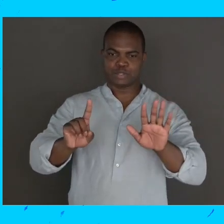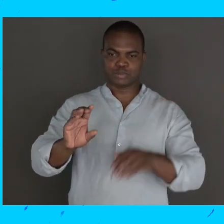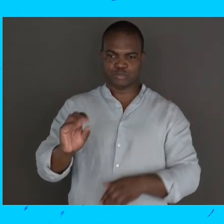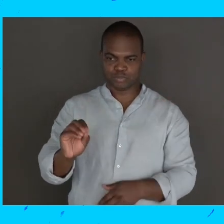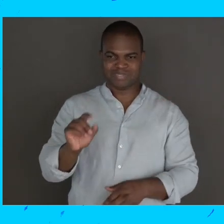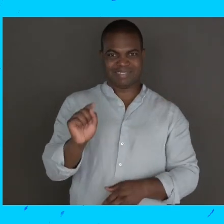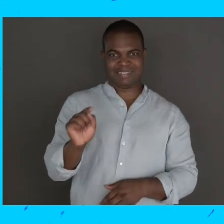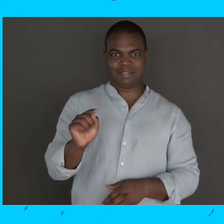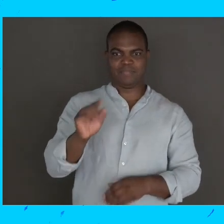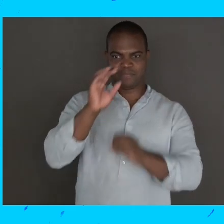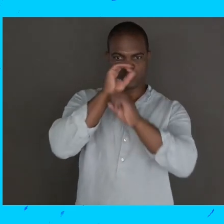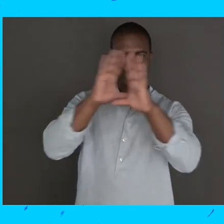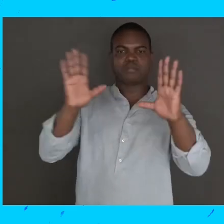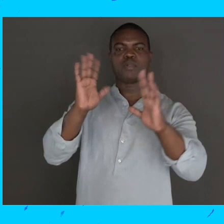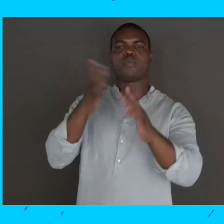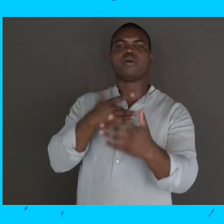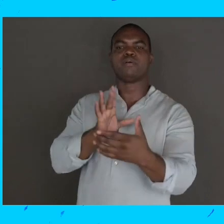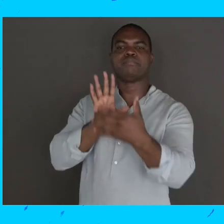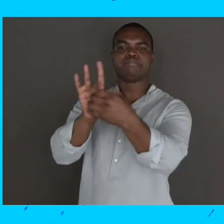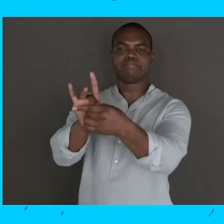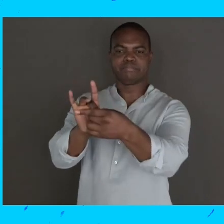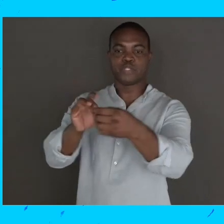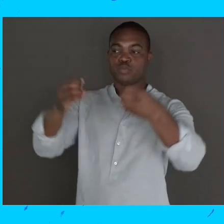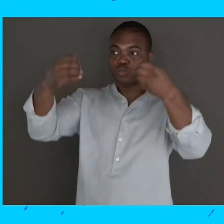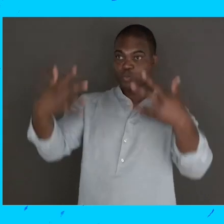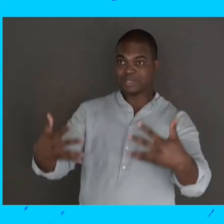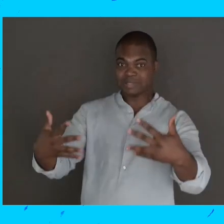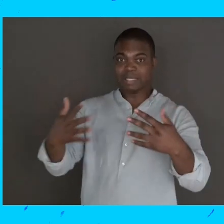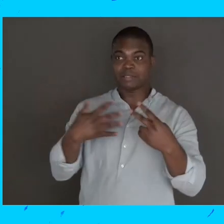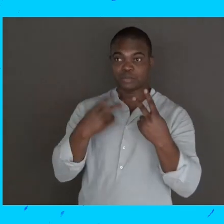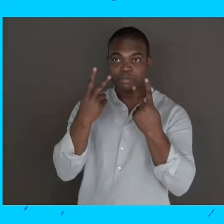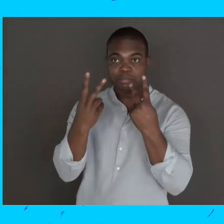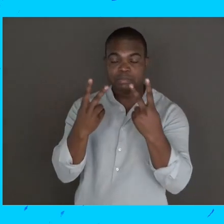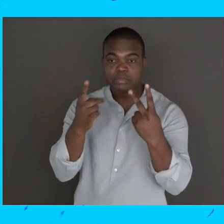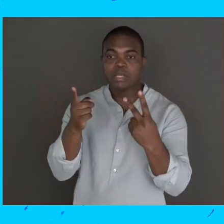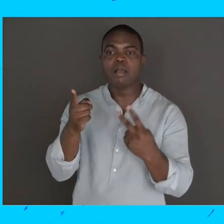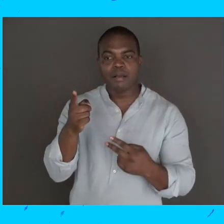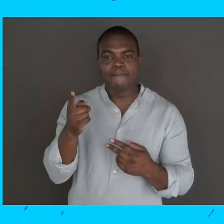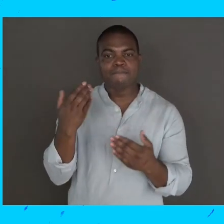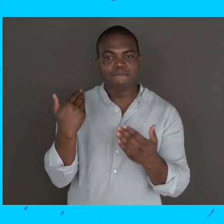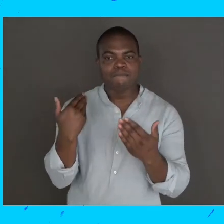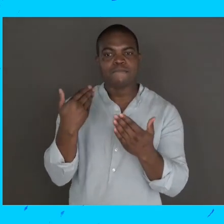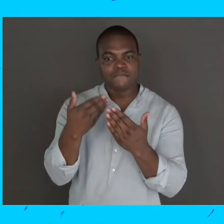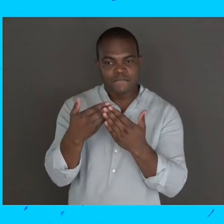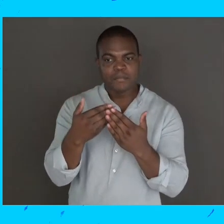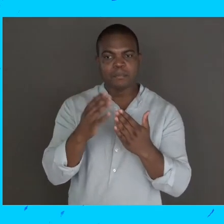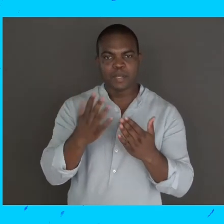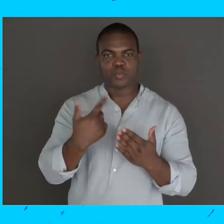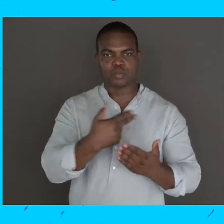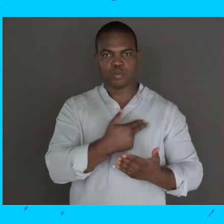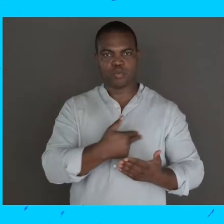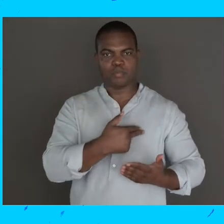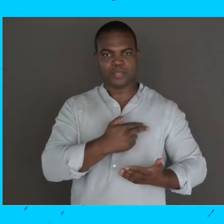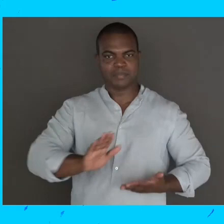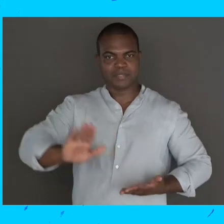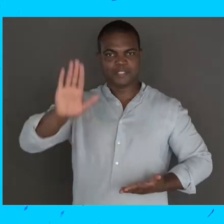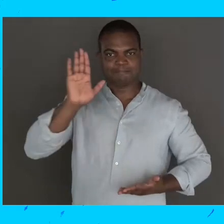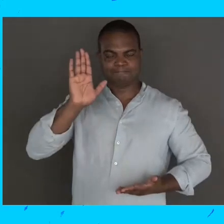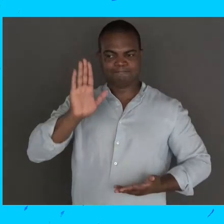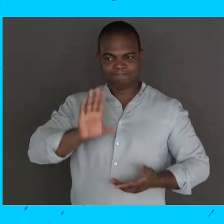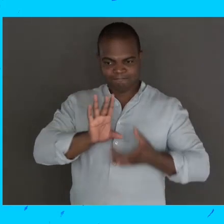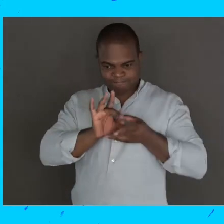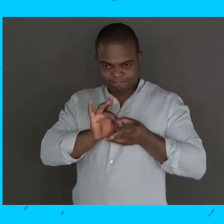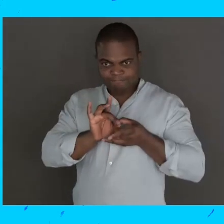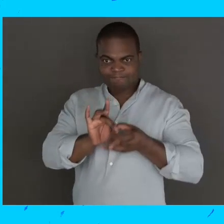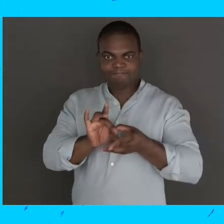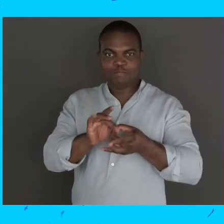aceptable para ayudar a los jóvenes que tomen decisiones correctas con relación a su estilo de vida. Nosotros